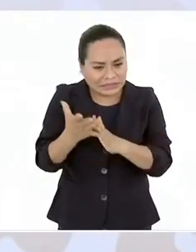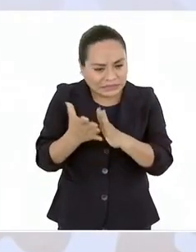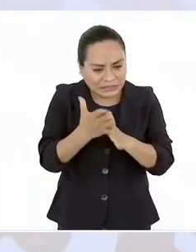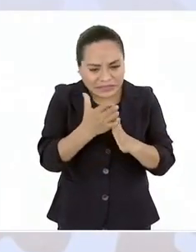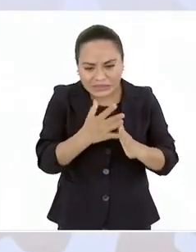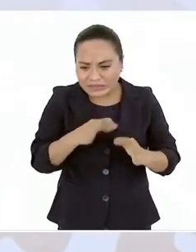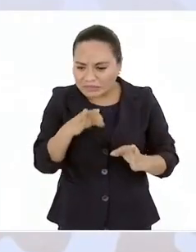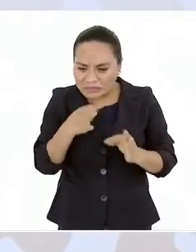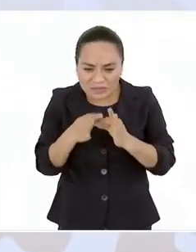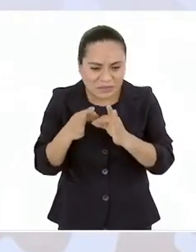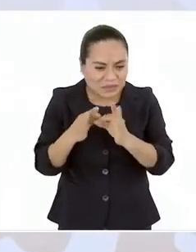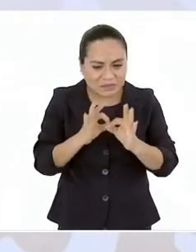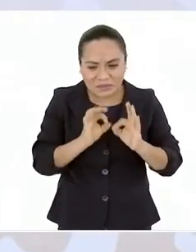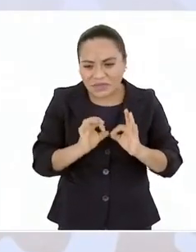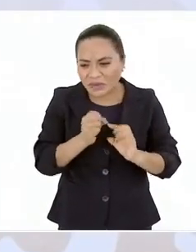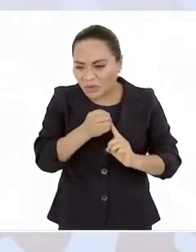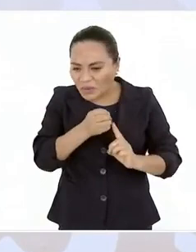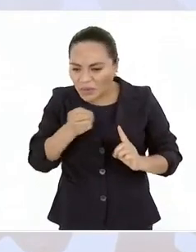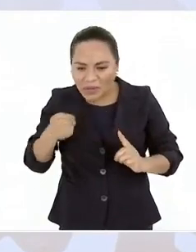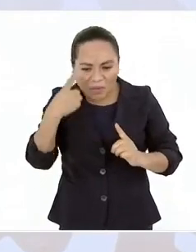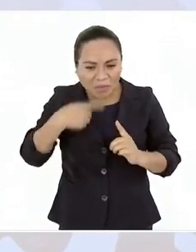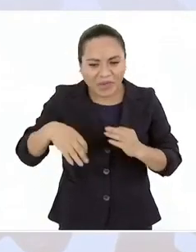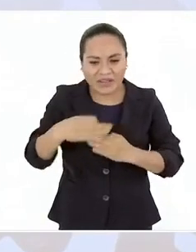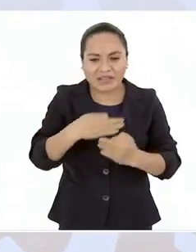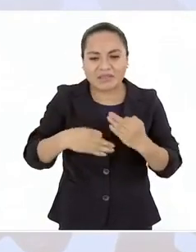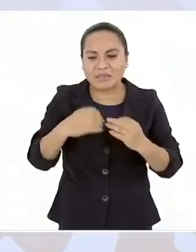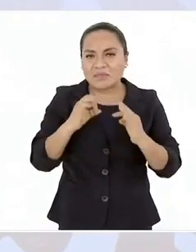grandes, antes de que yo